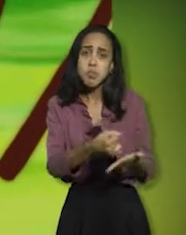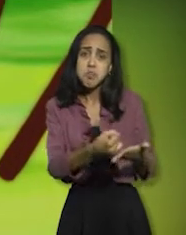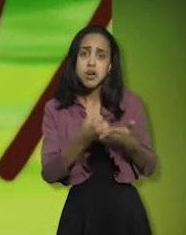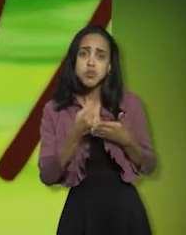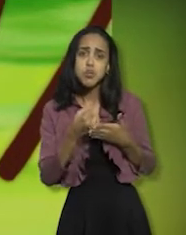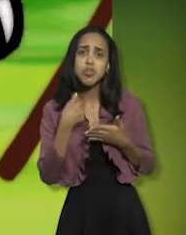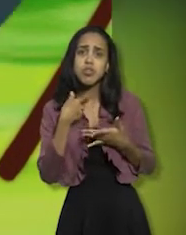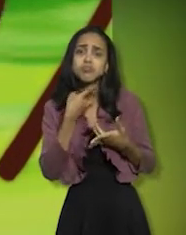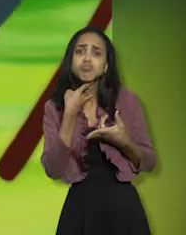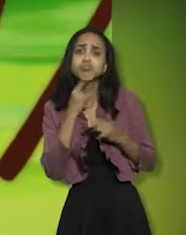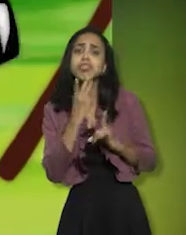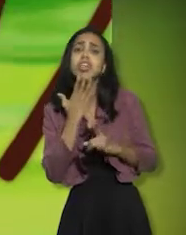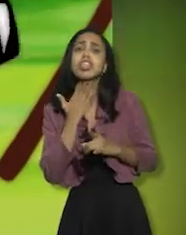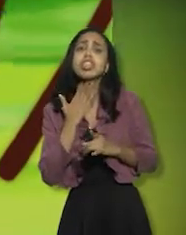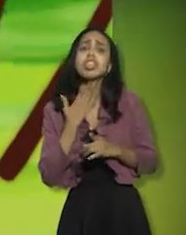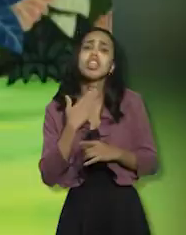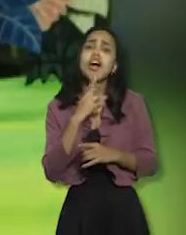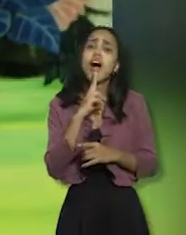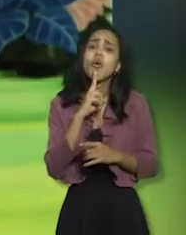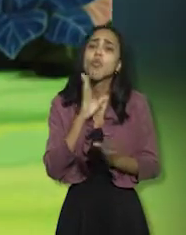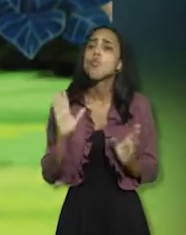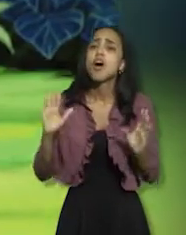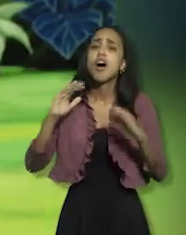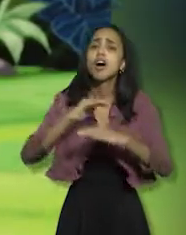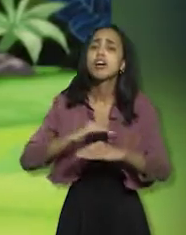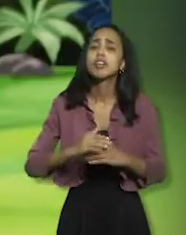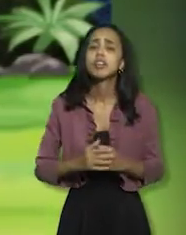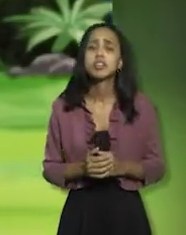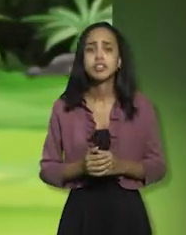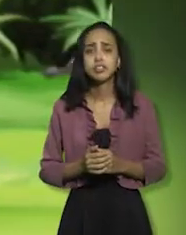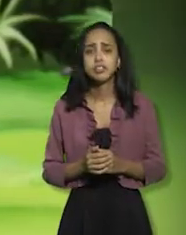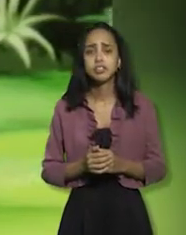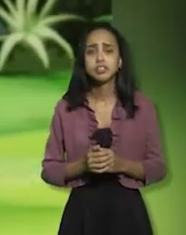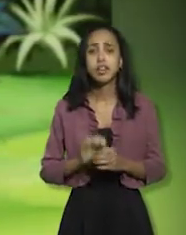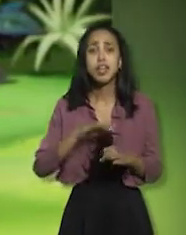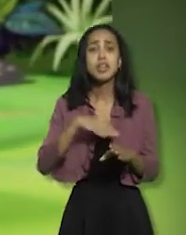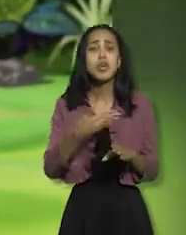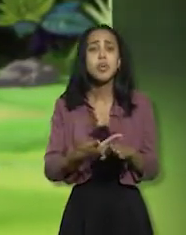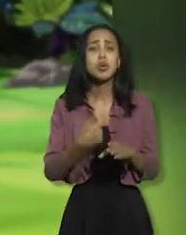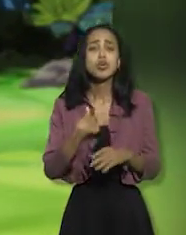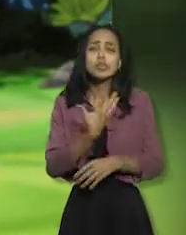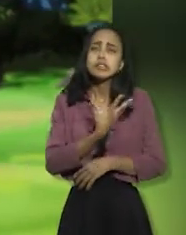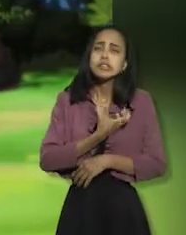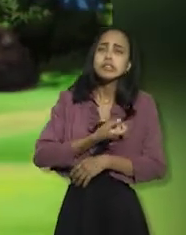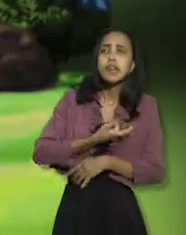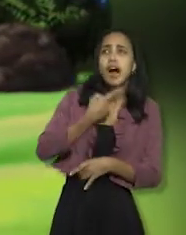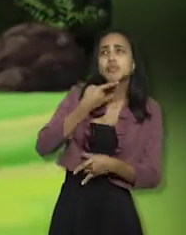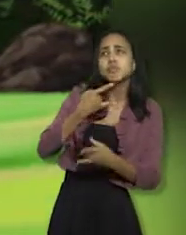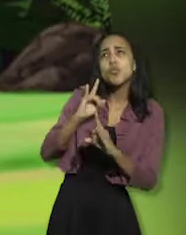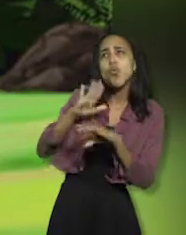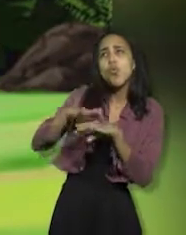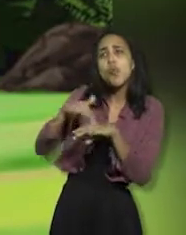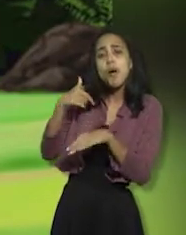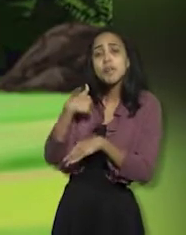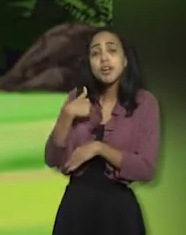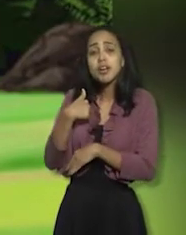moriré de sed. Te remorderá la conciencia para